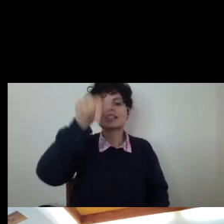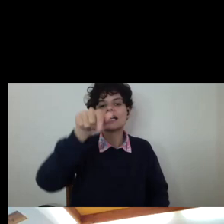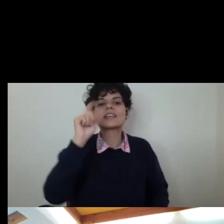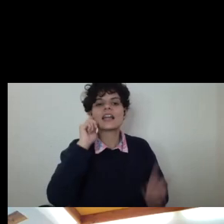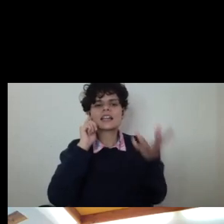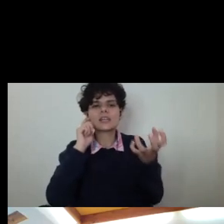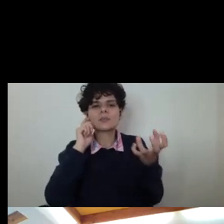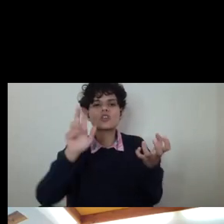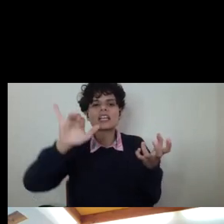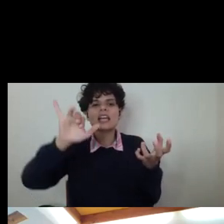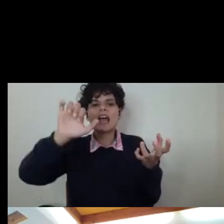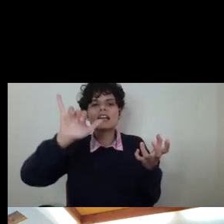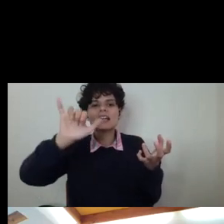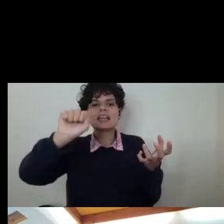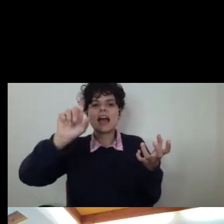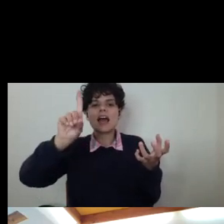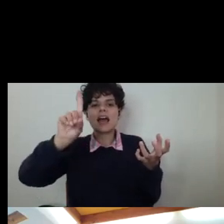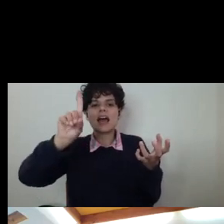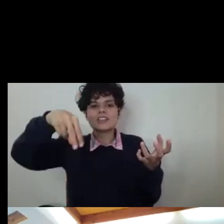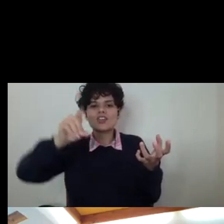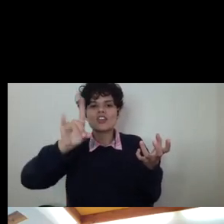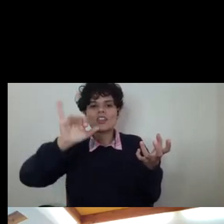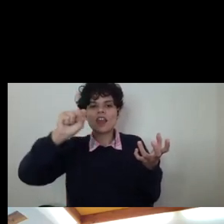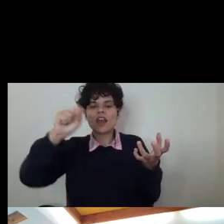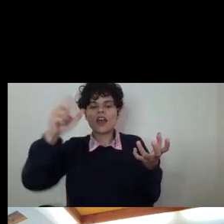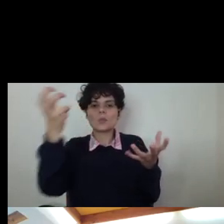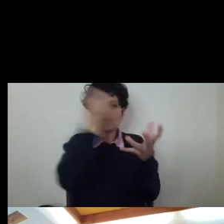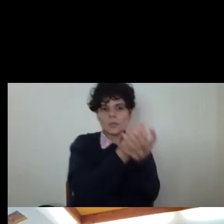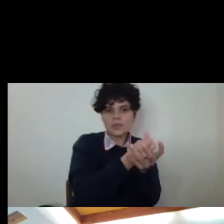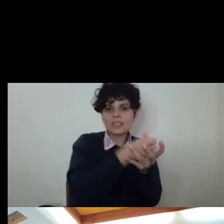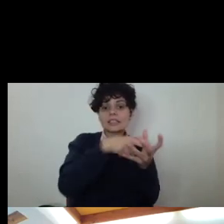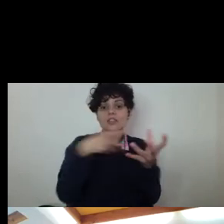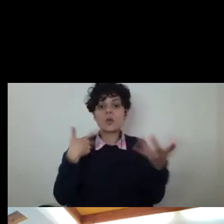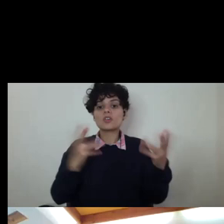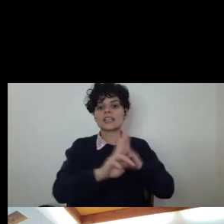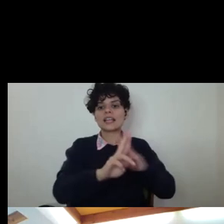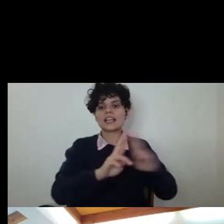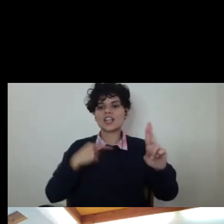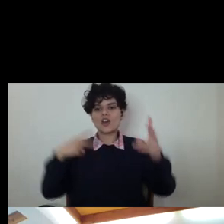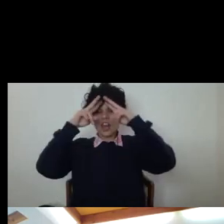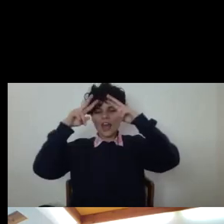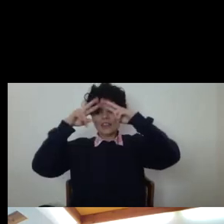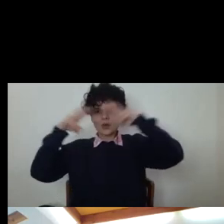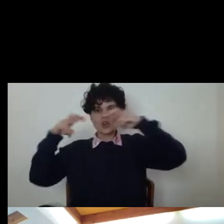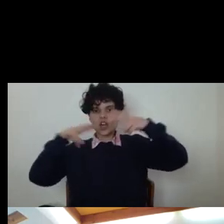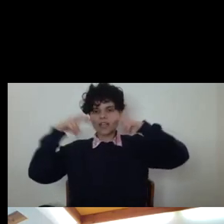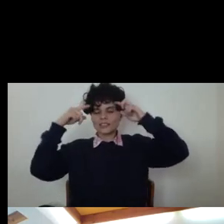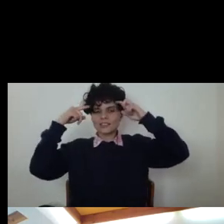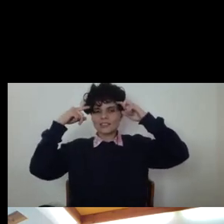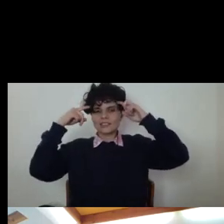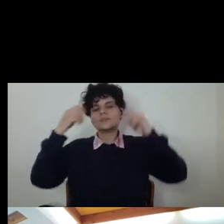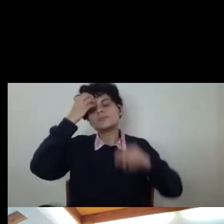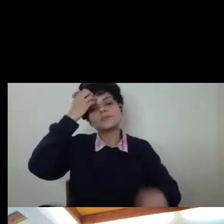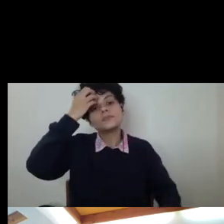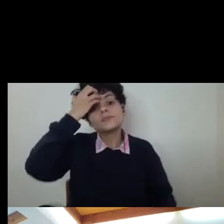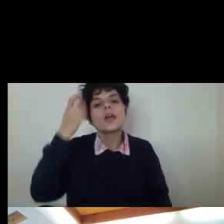trabajos publicados en ese año, para que ustedes vean, hay muchos trabajos publicados en este campo. Sin embargo, si ustedes ven